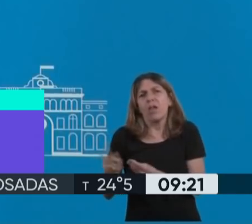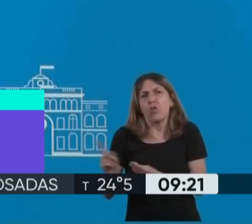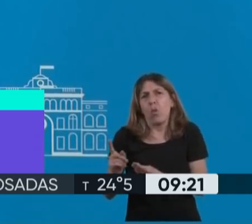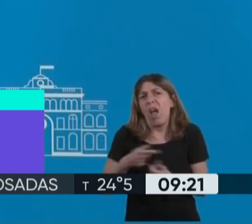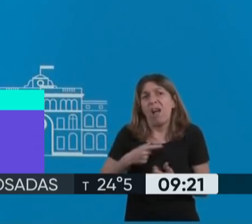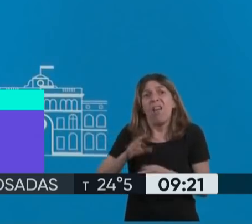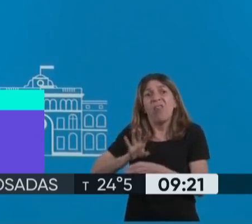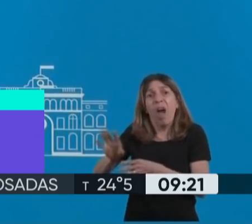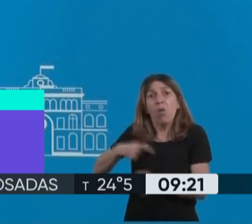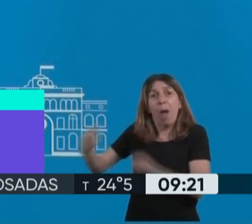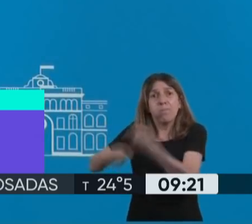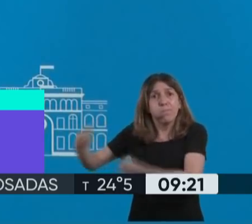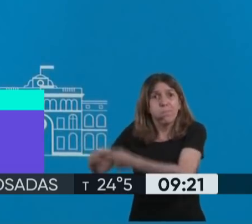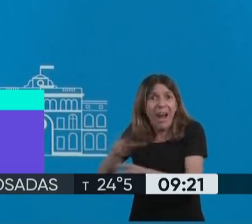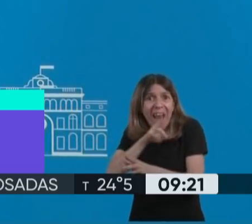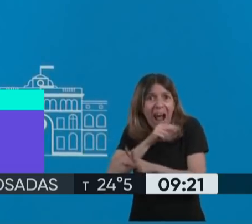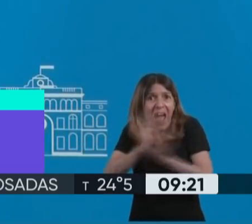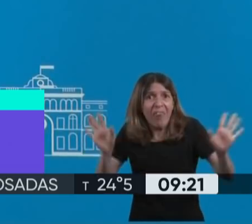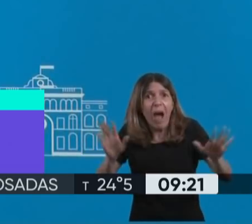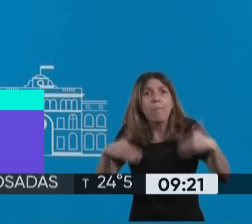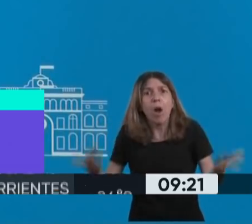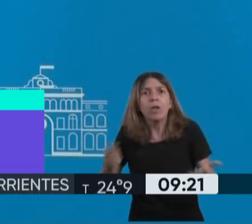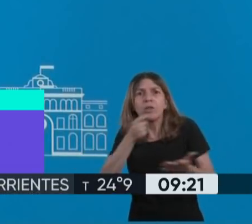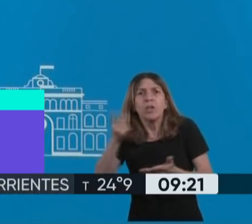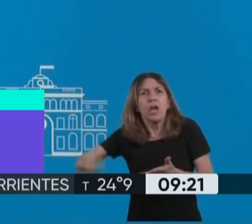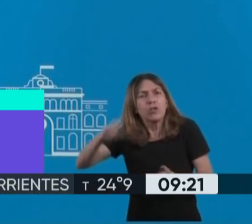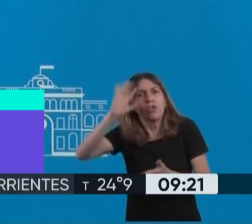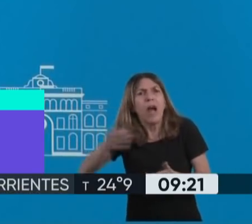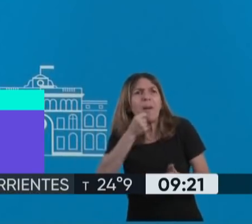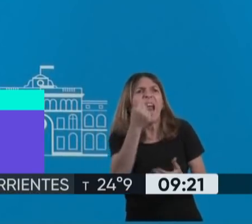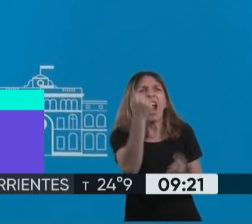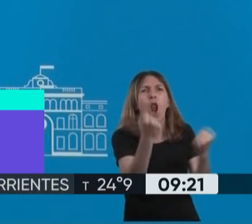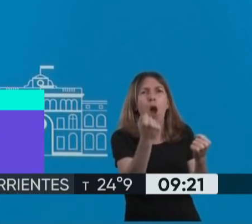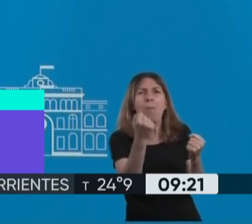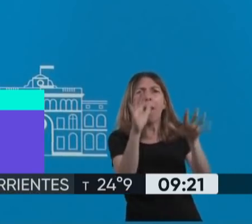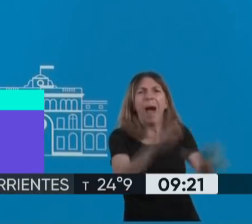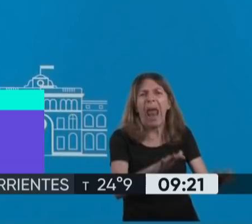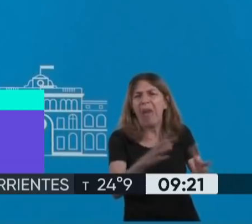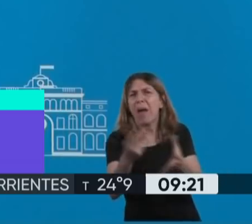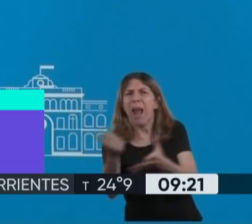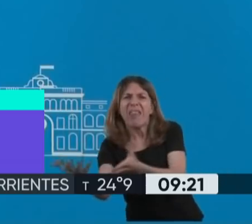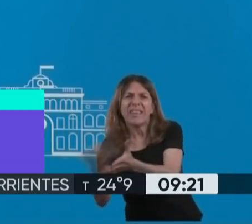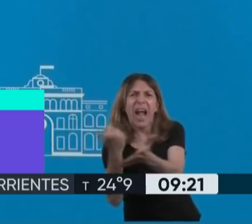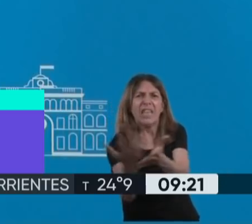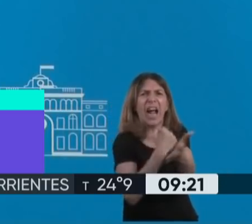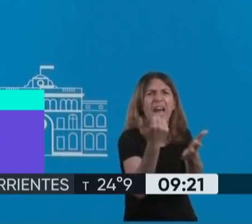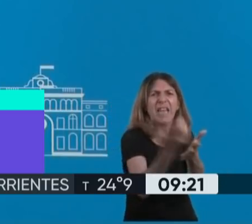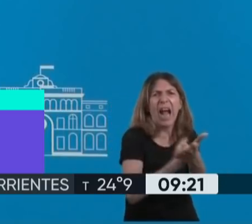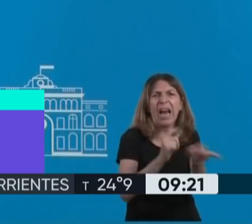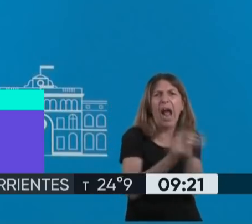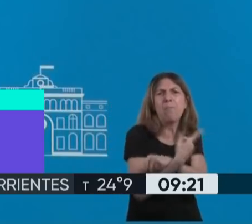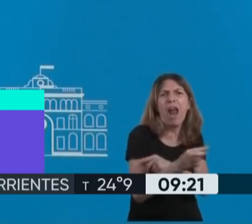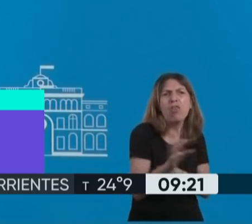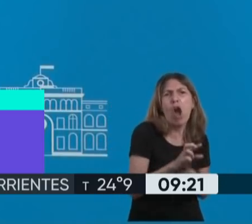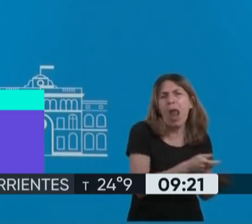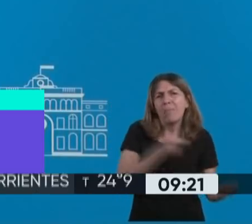Digo, pensar que es a través del ajuste, que es a través de la constricción de la economía, del crecimiento, de la producción, que Argentina va a tener más dólares para